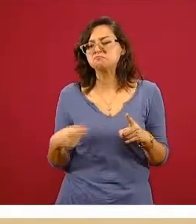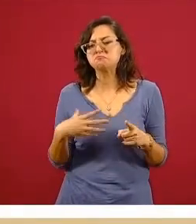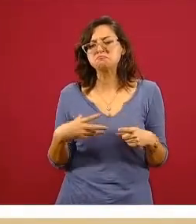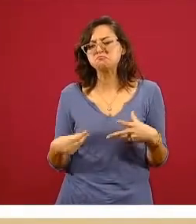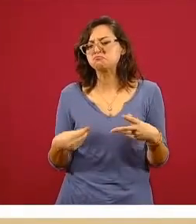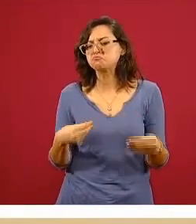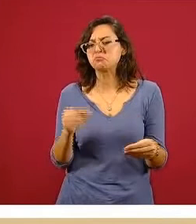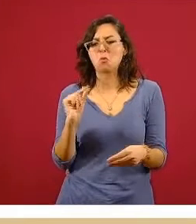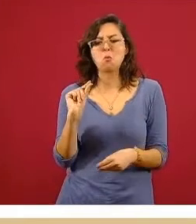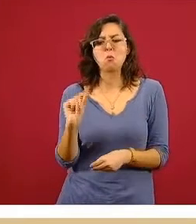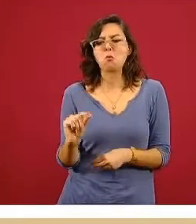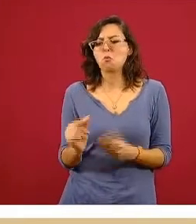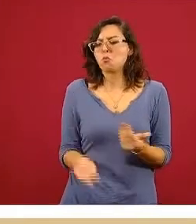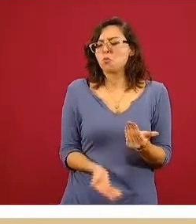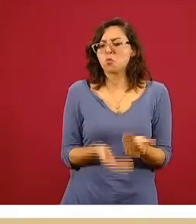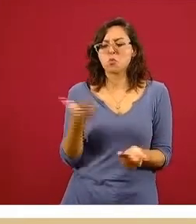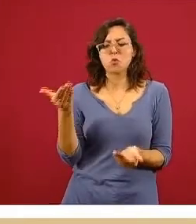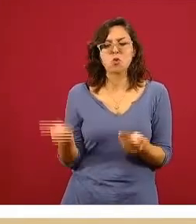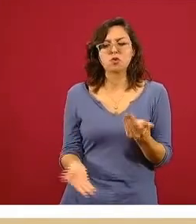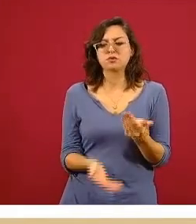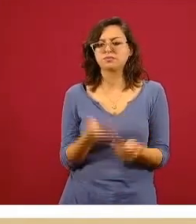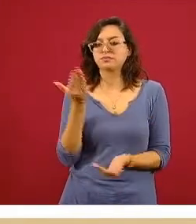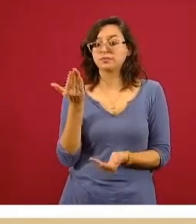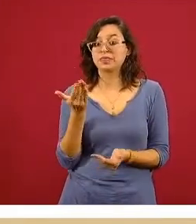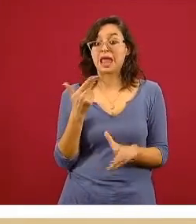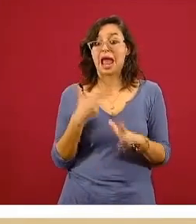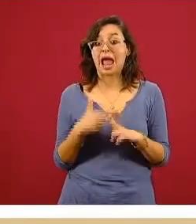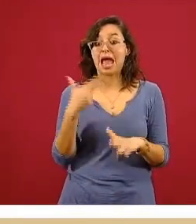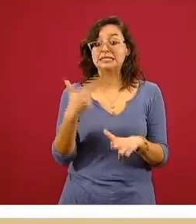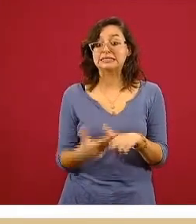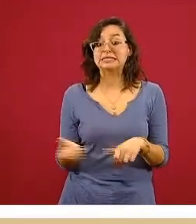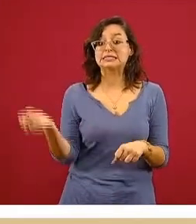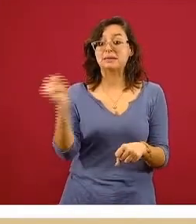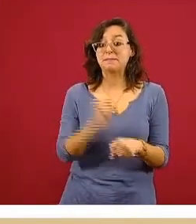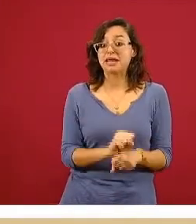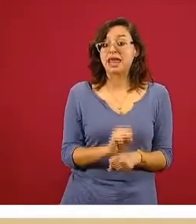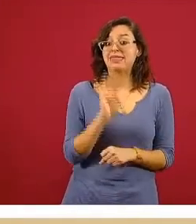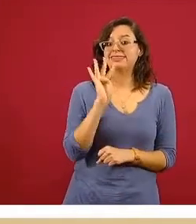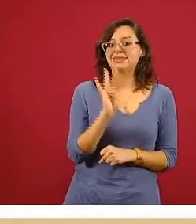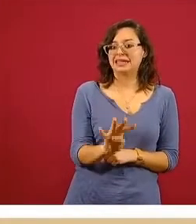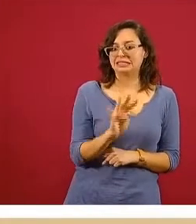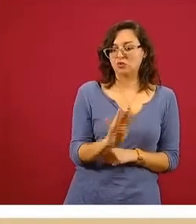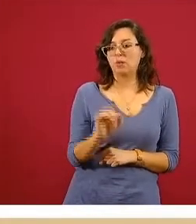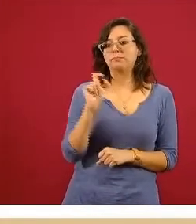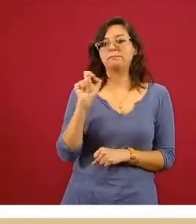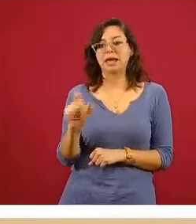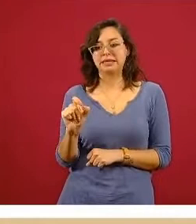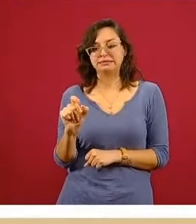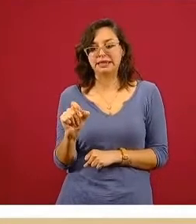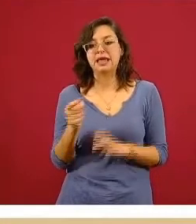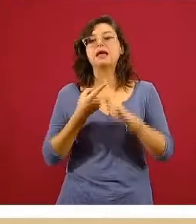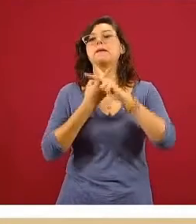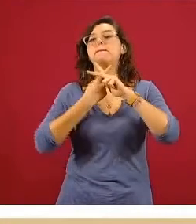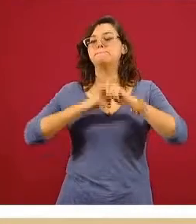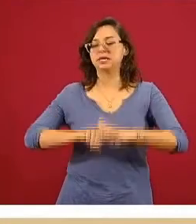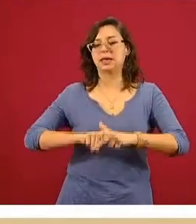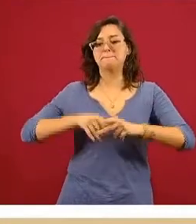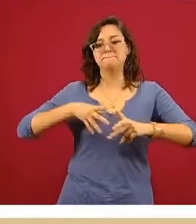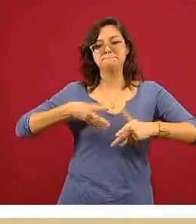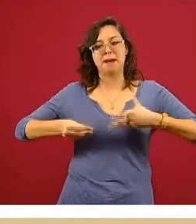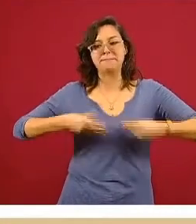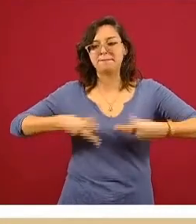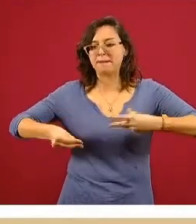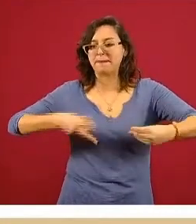bastante baja. Prácticamente es entre la semana 19 y la 20, cuando ya inician con una transmisión un poco